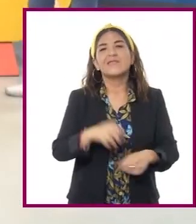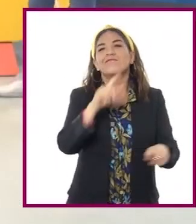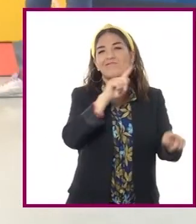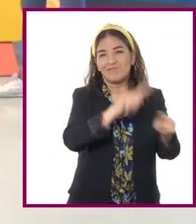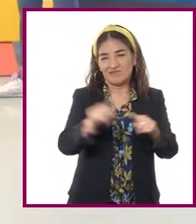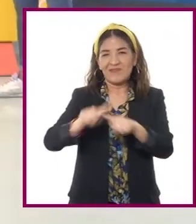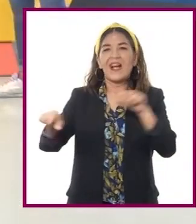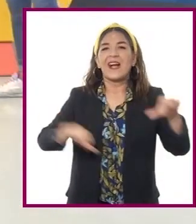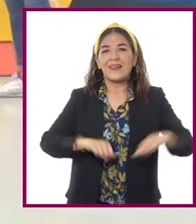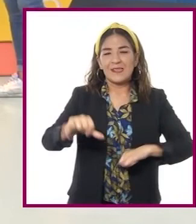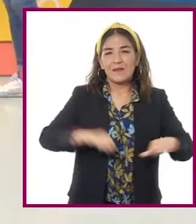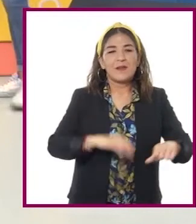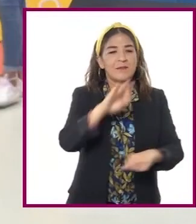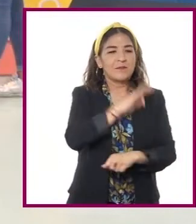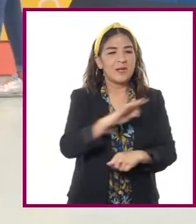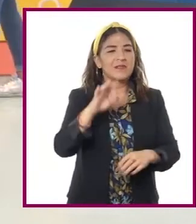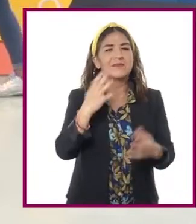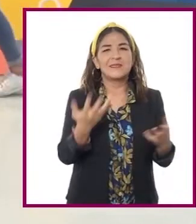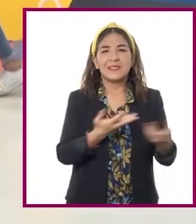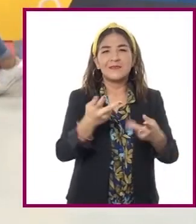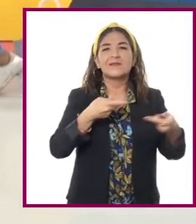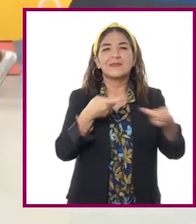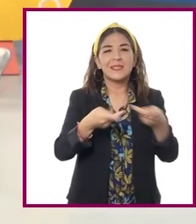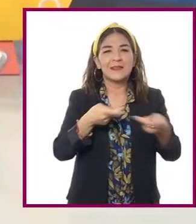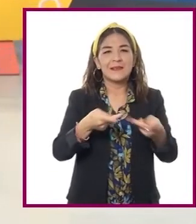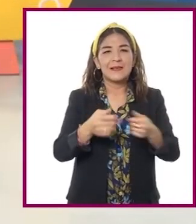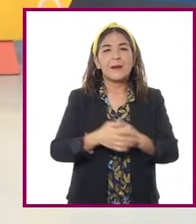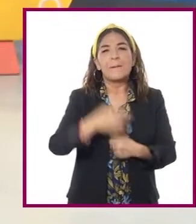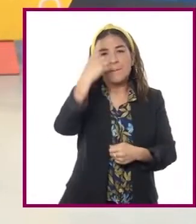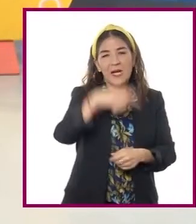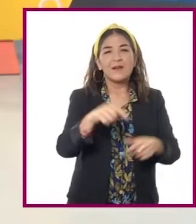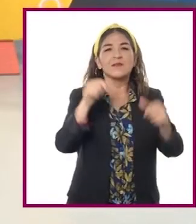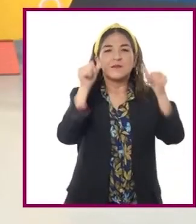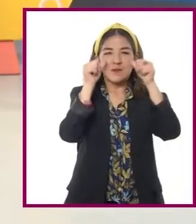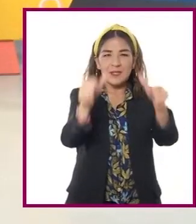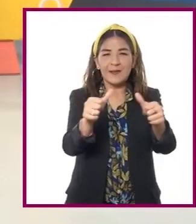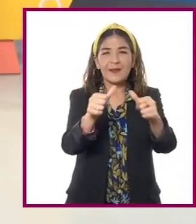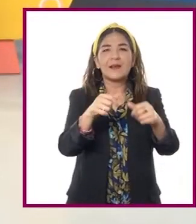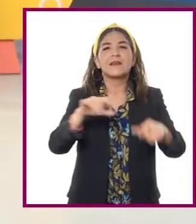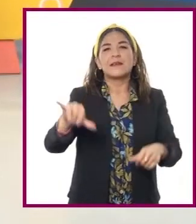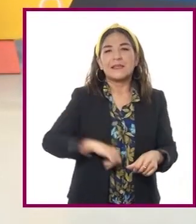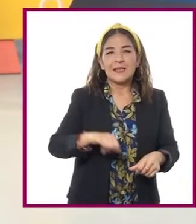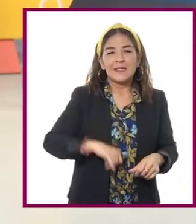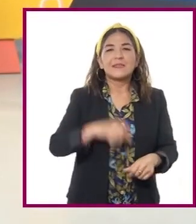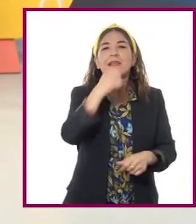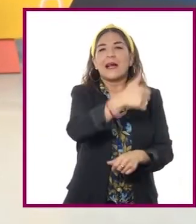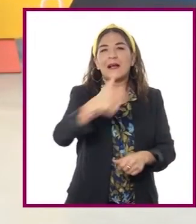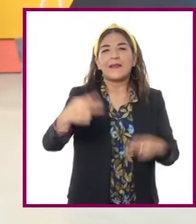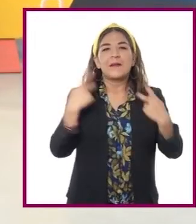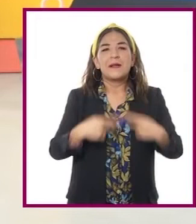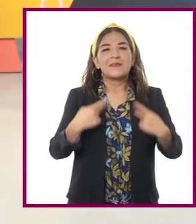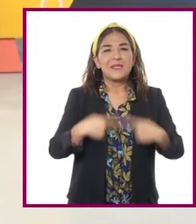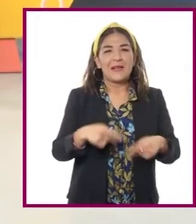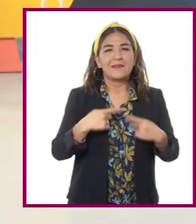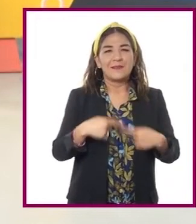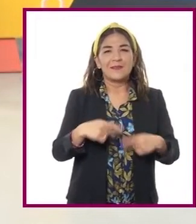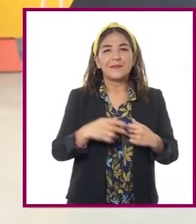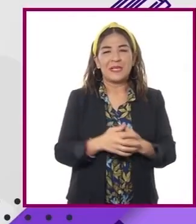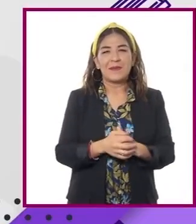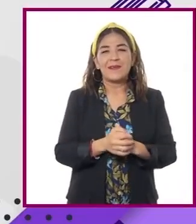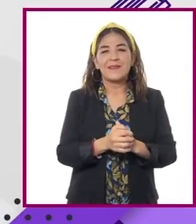acciones las que pueden tomar, profesor, sobre todo para escuchar los intereses de cada una de las partes. Por